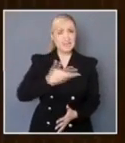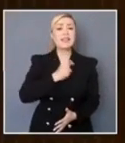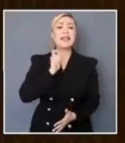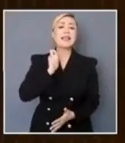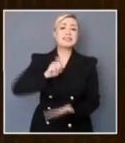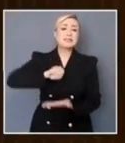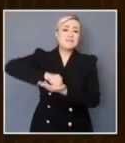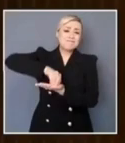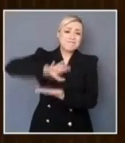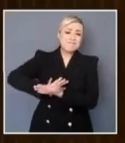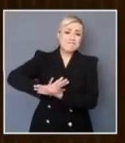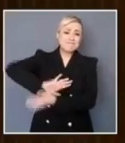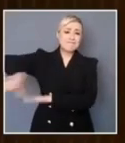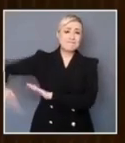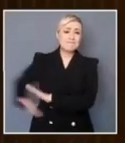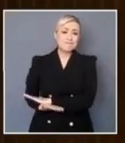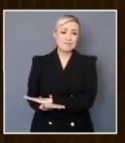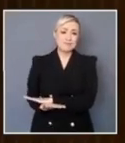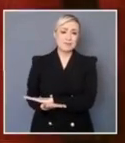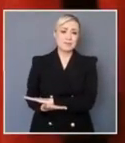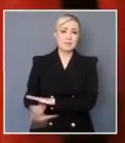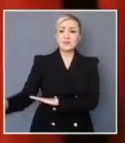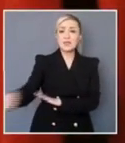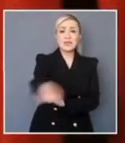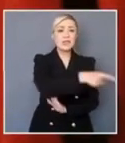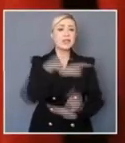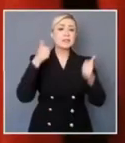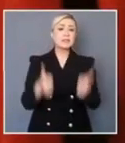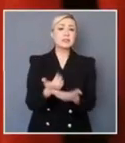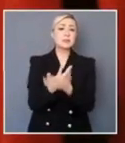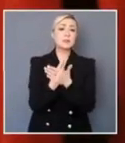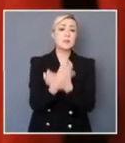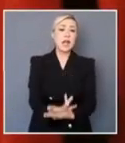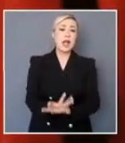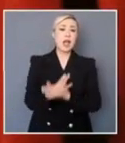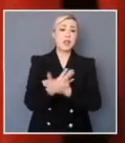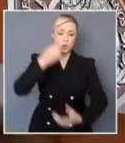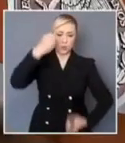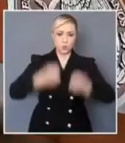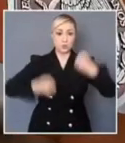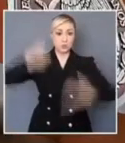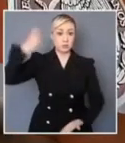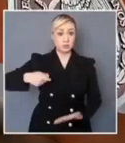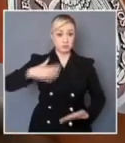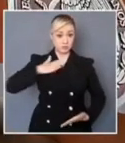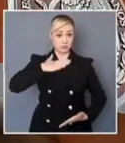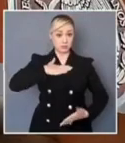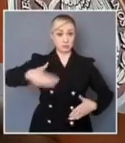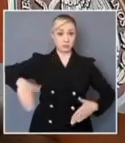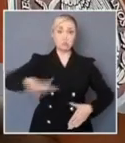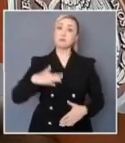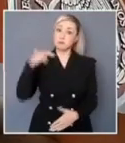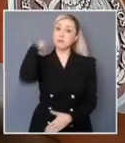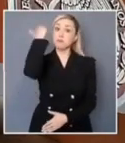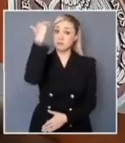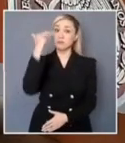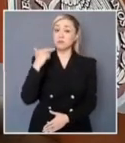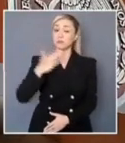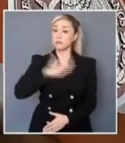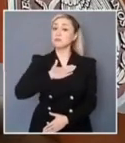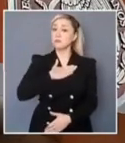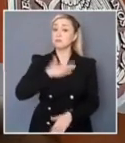de quienes impartimos justicia resulta crucial. Así lo asumo,